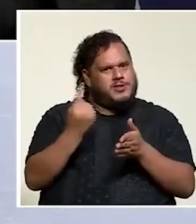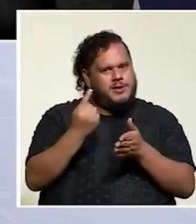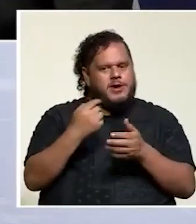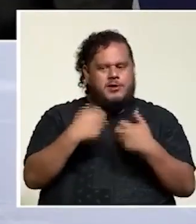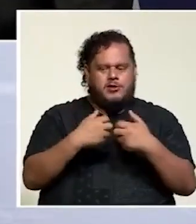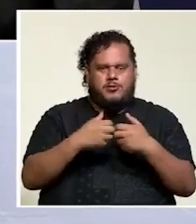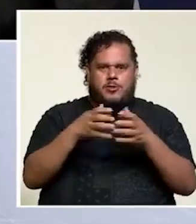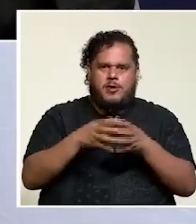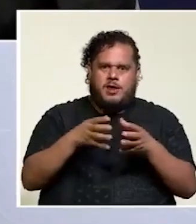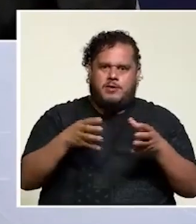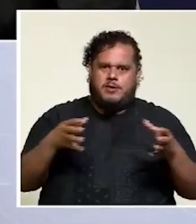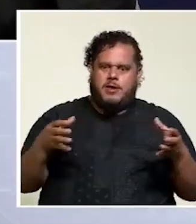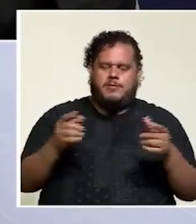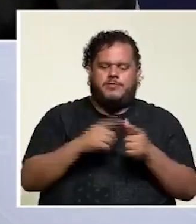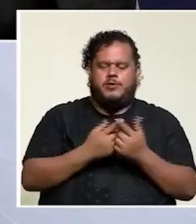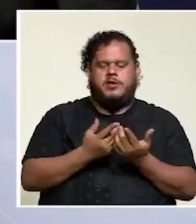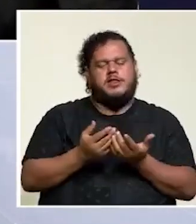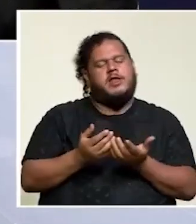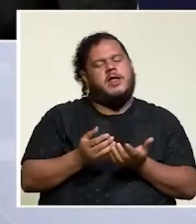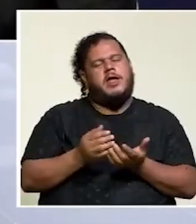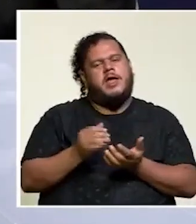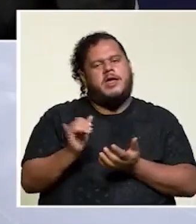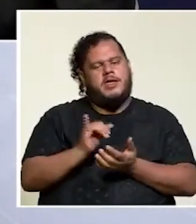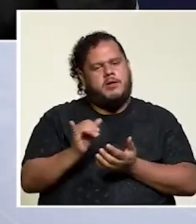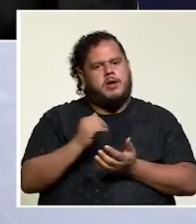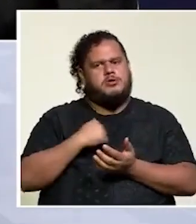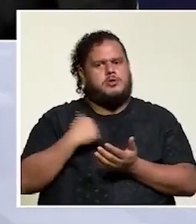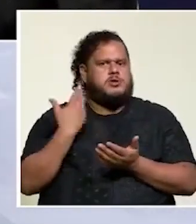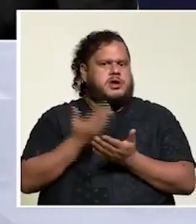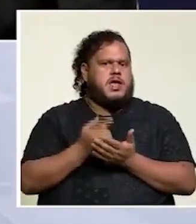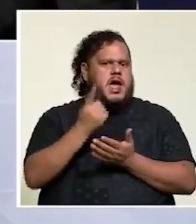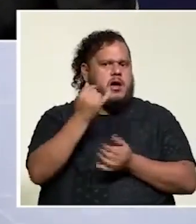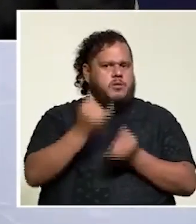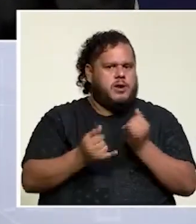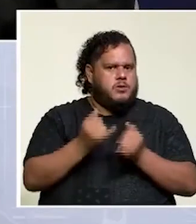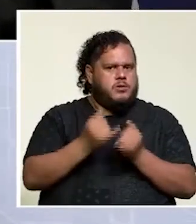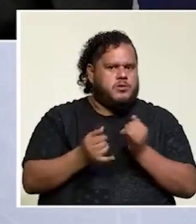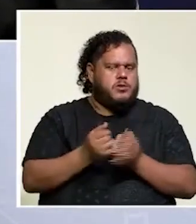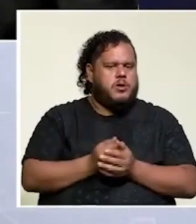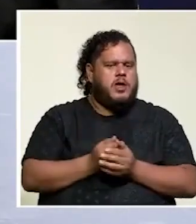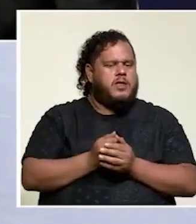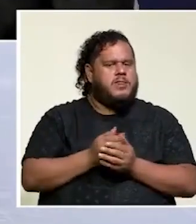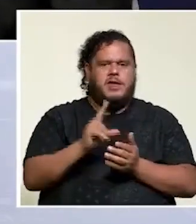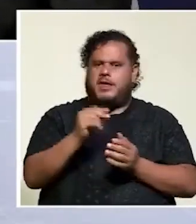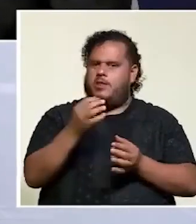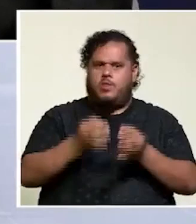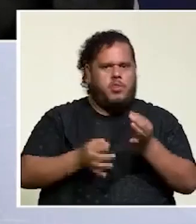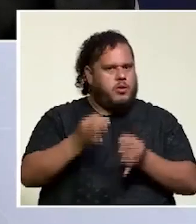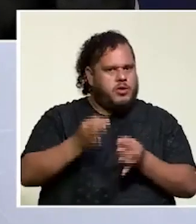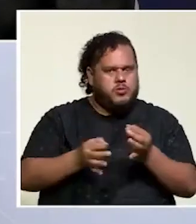agravando. Y eventualmente también llegué a una conclusión de que es injusto,